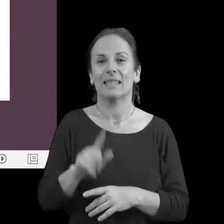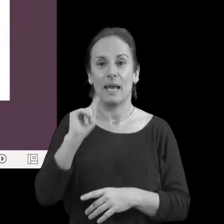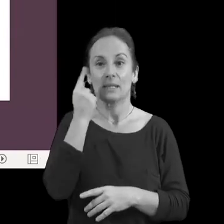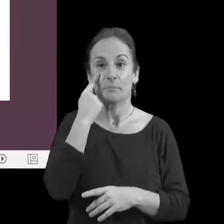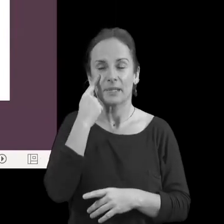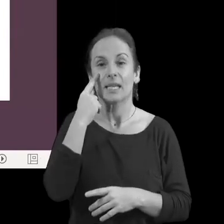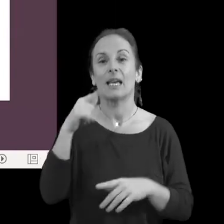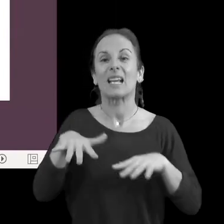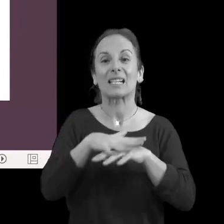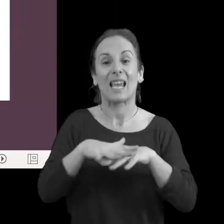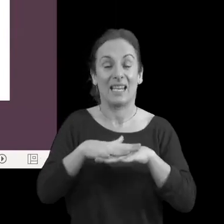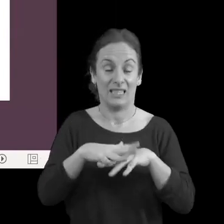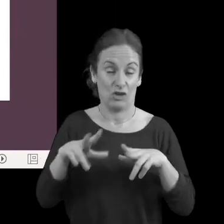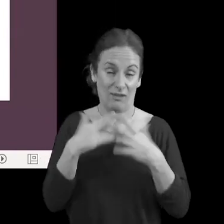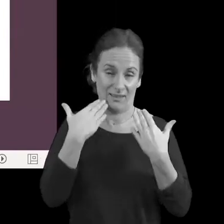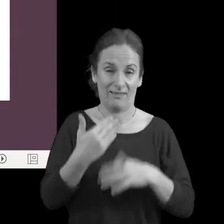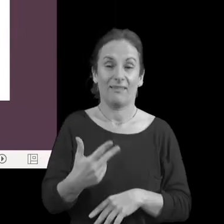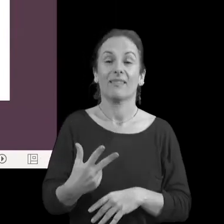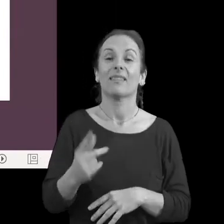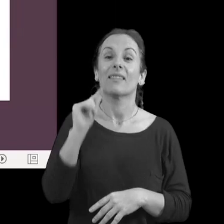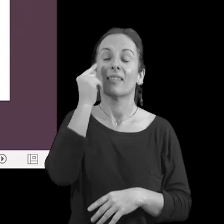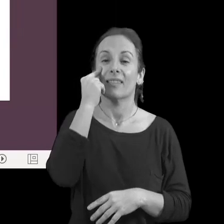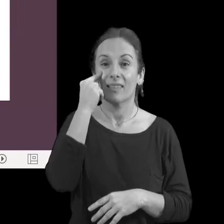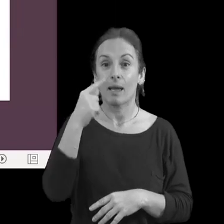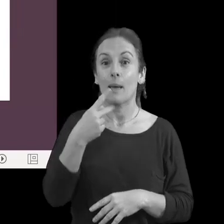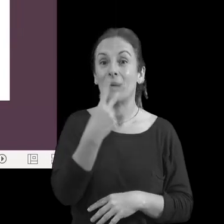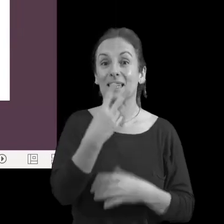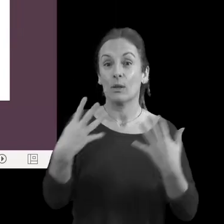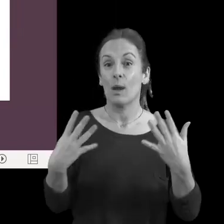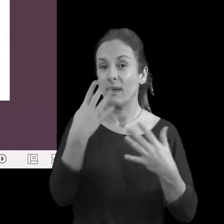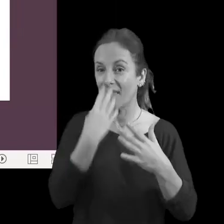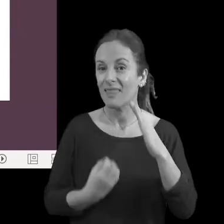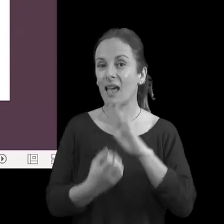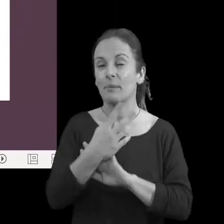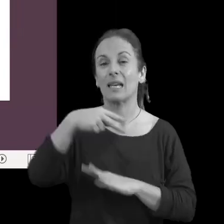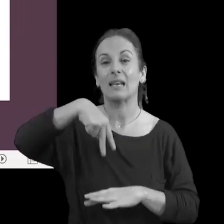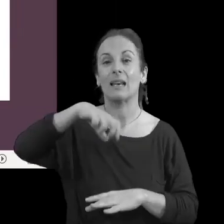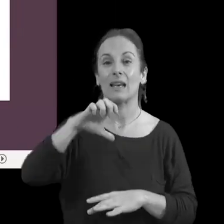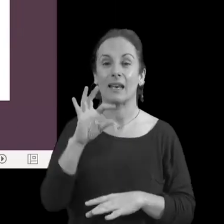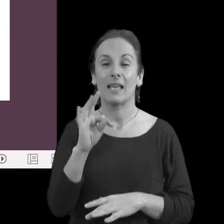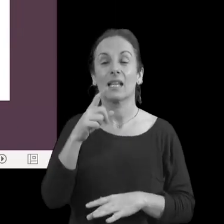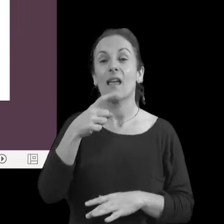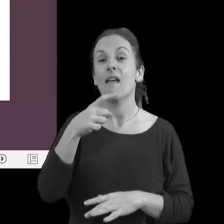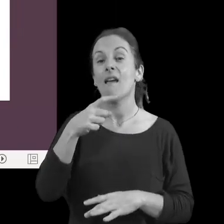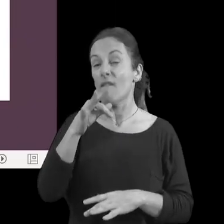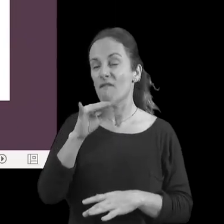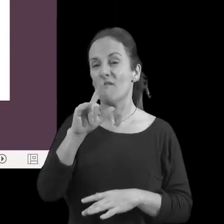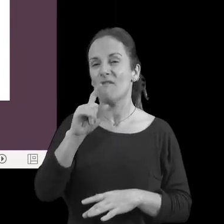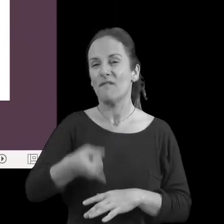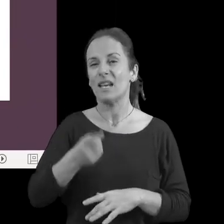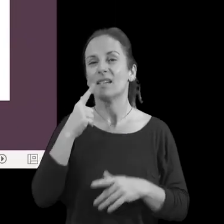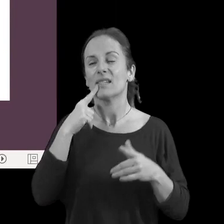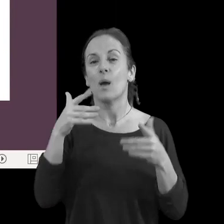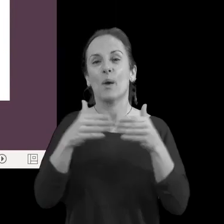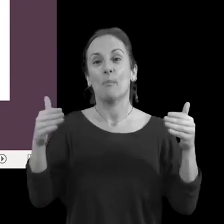un documental en Netflix, precisamente, que se titula A Secret Love, ¿no?, como un amor secreto, que es una historia de una